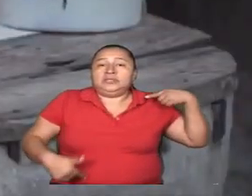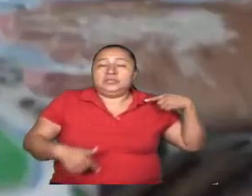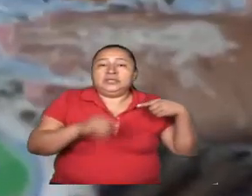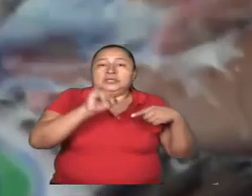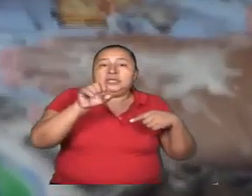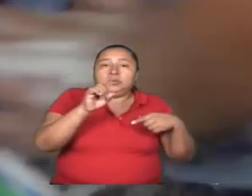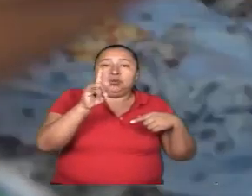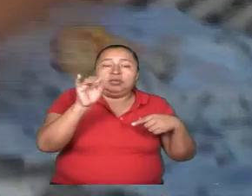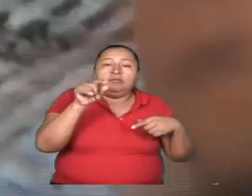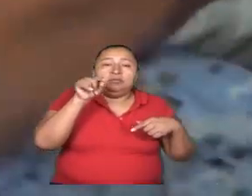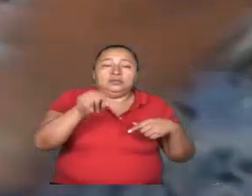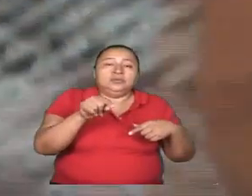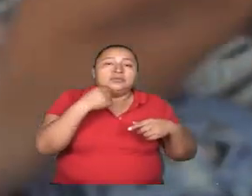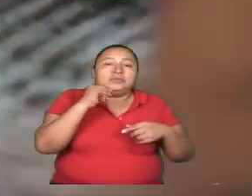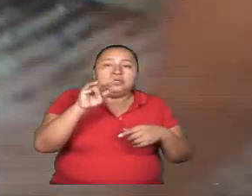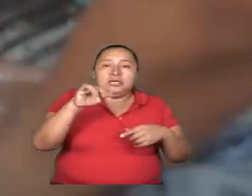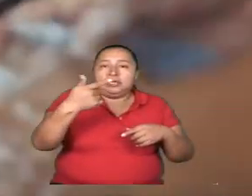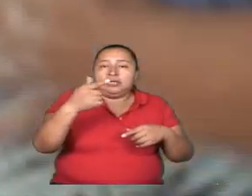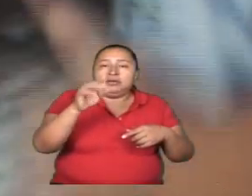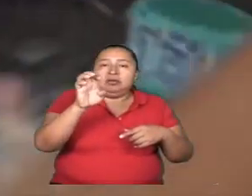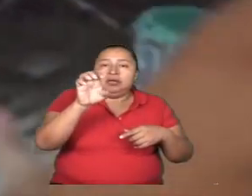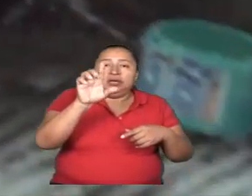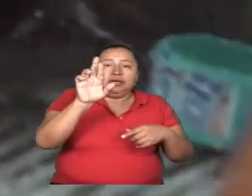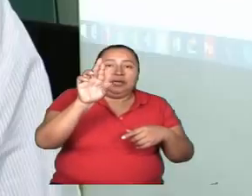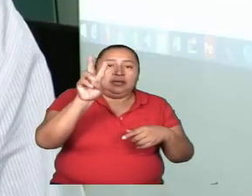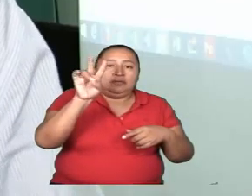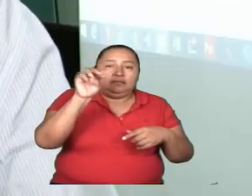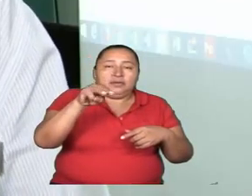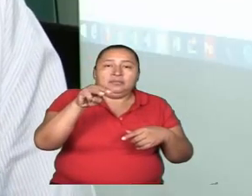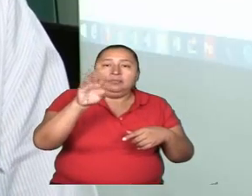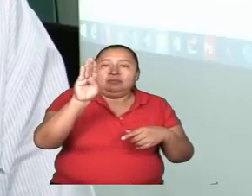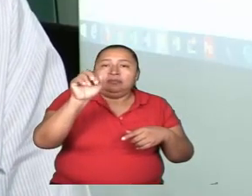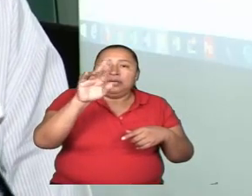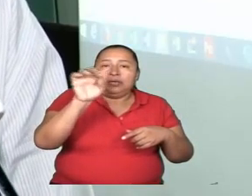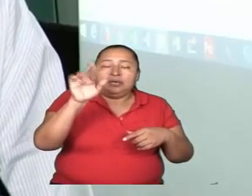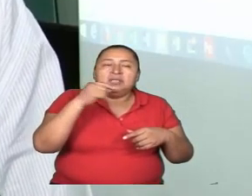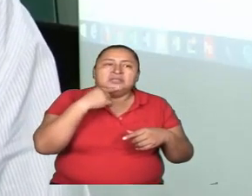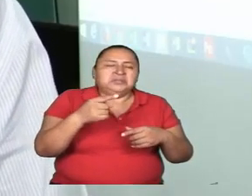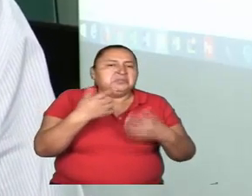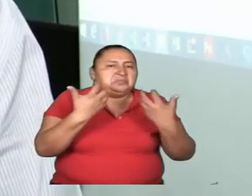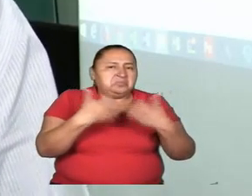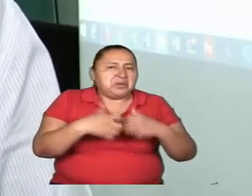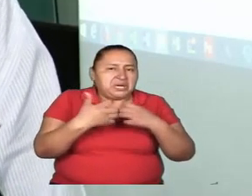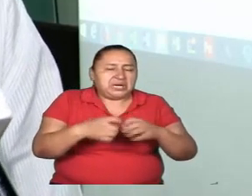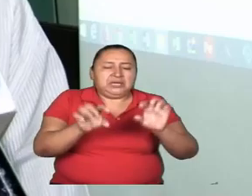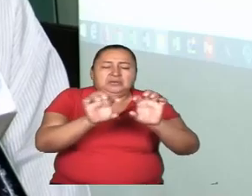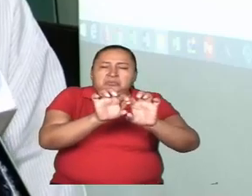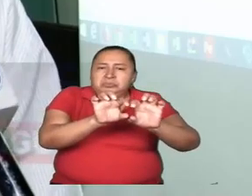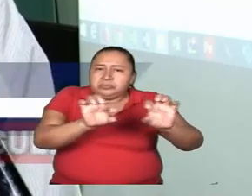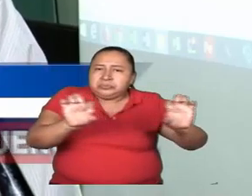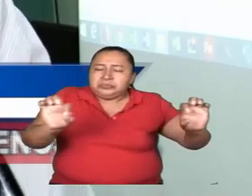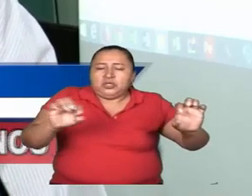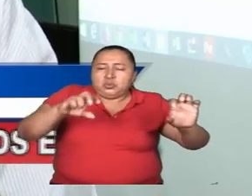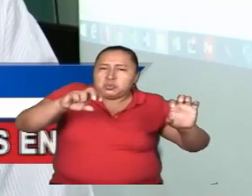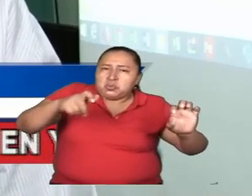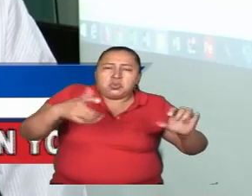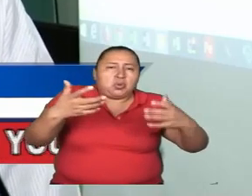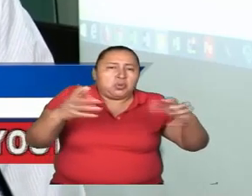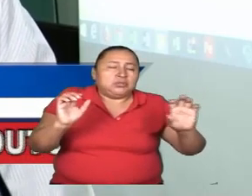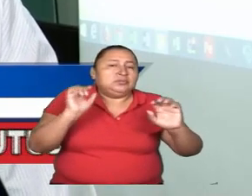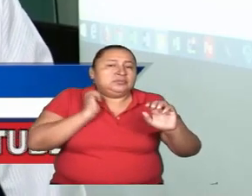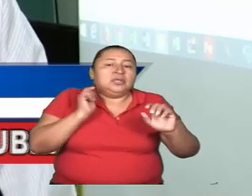esta institución, ingeniero Erwin Barreda. Como son motores, como son tuberías y accesorios, ¿no? Esto significa que